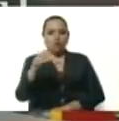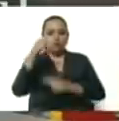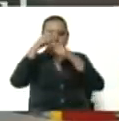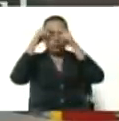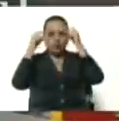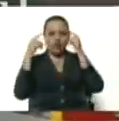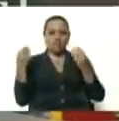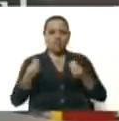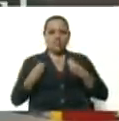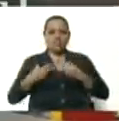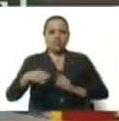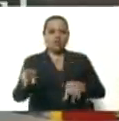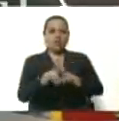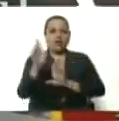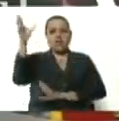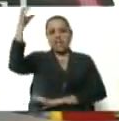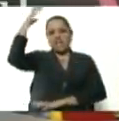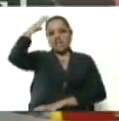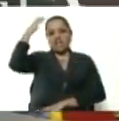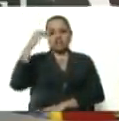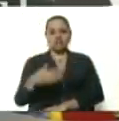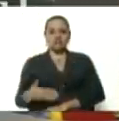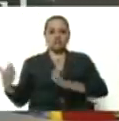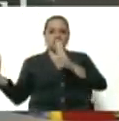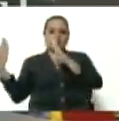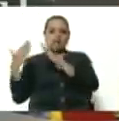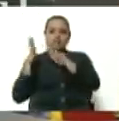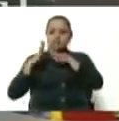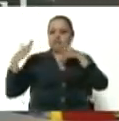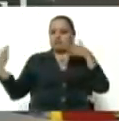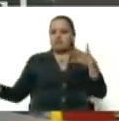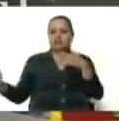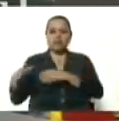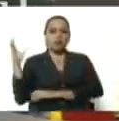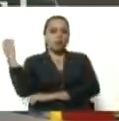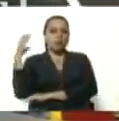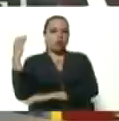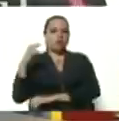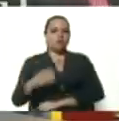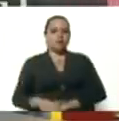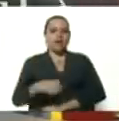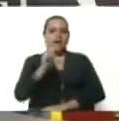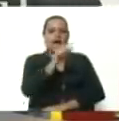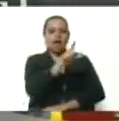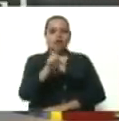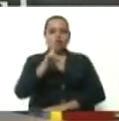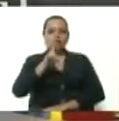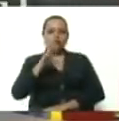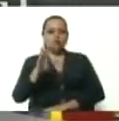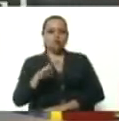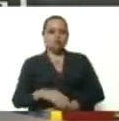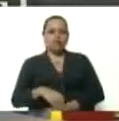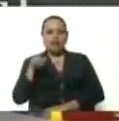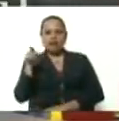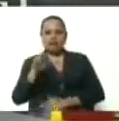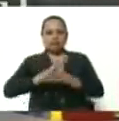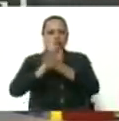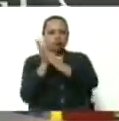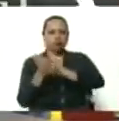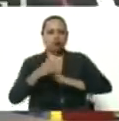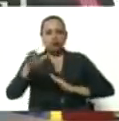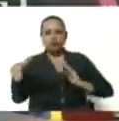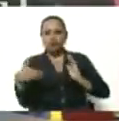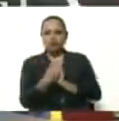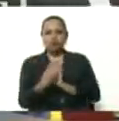pachá, como un rey en una mansión en Bogotá. Henry Ramos Alud, allí pues, destruyó todo lo que había